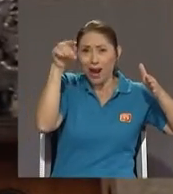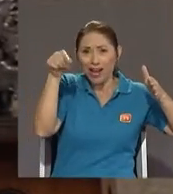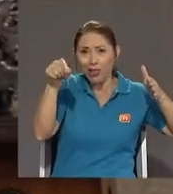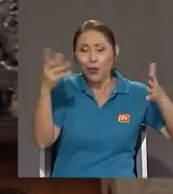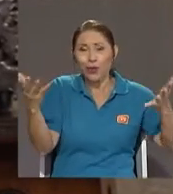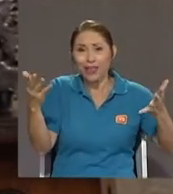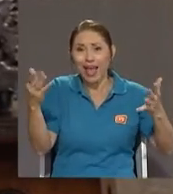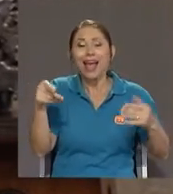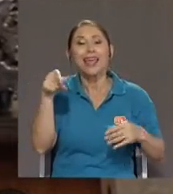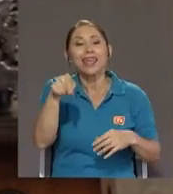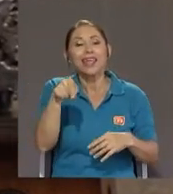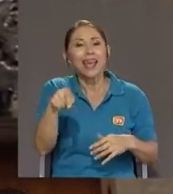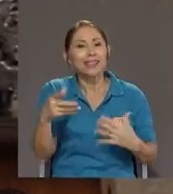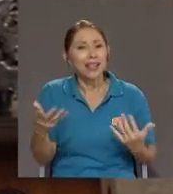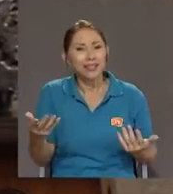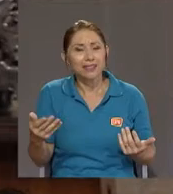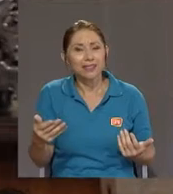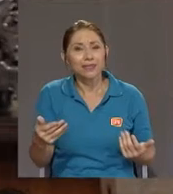son